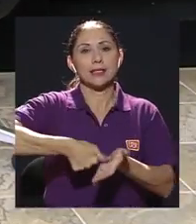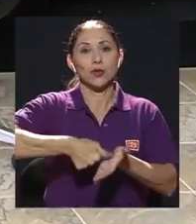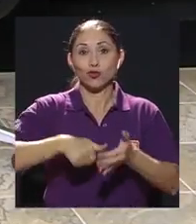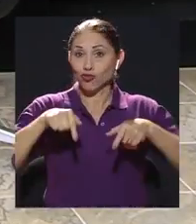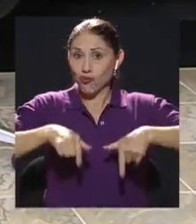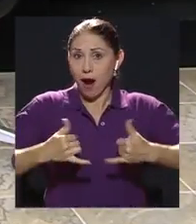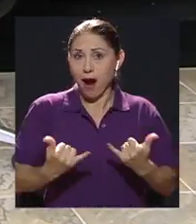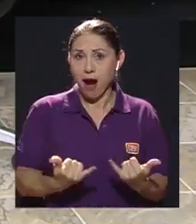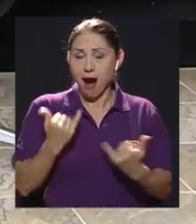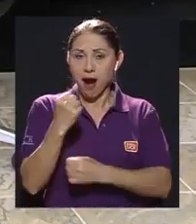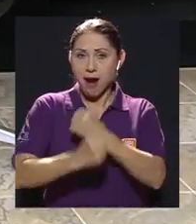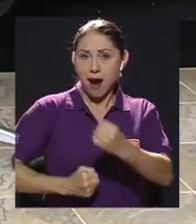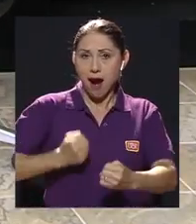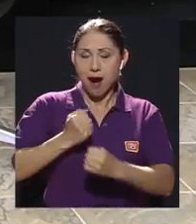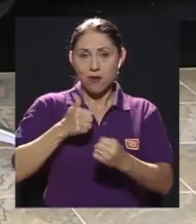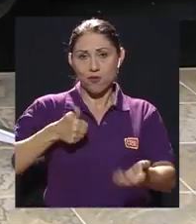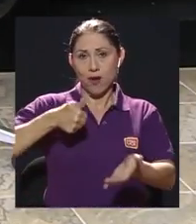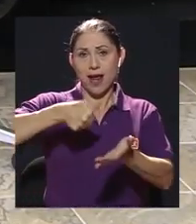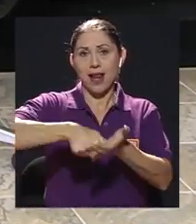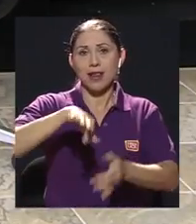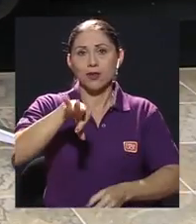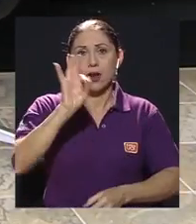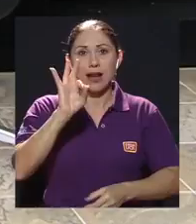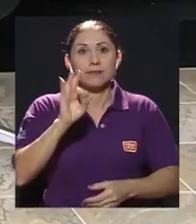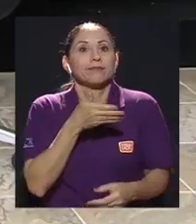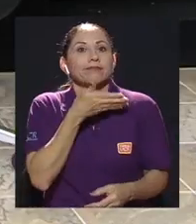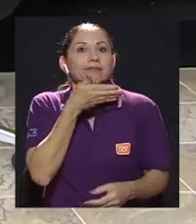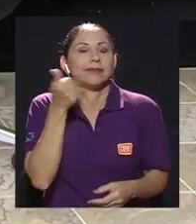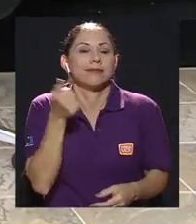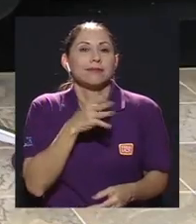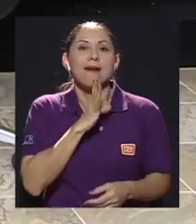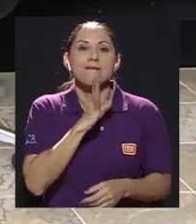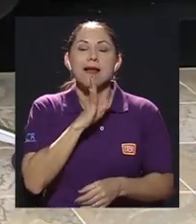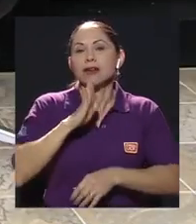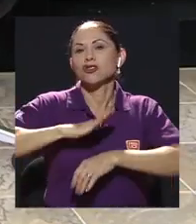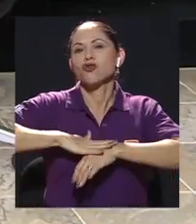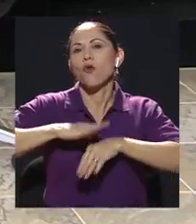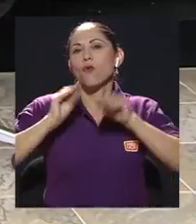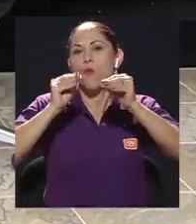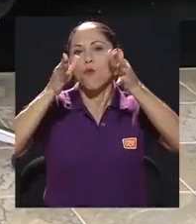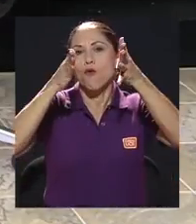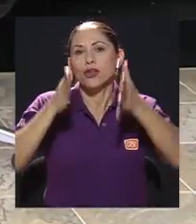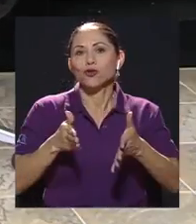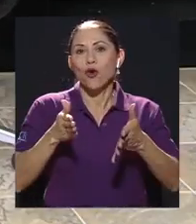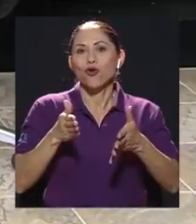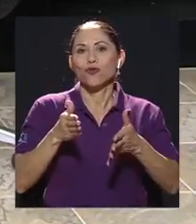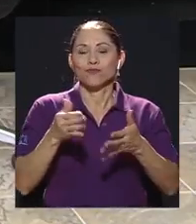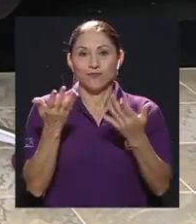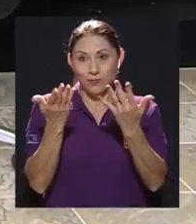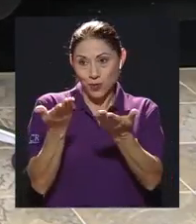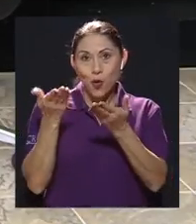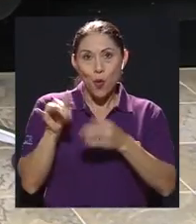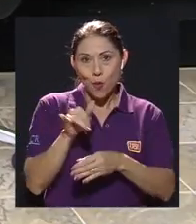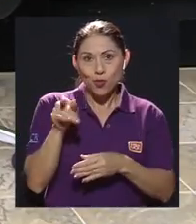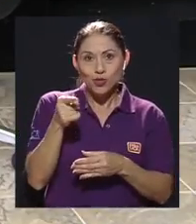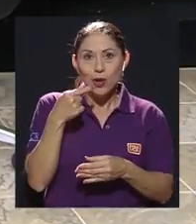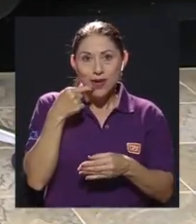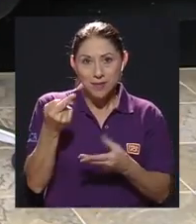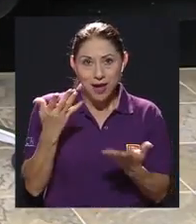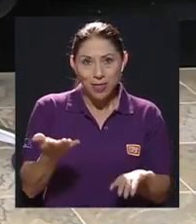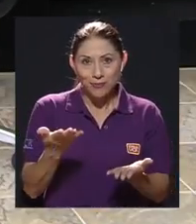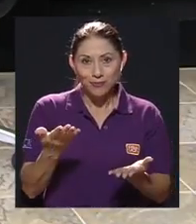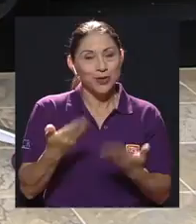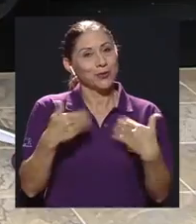año electoral, pues nada mejor que hablar de un profesor, un maestro, como lo ha llamado usted, que de este